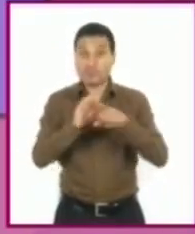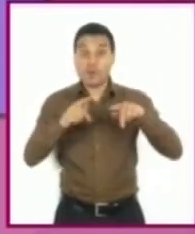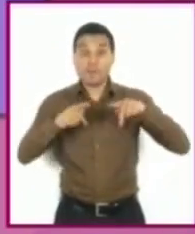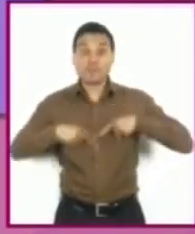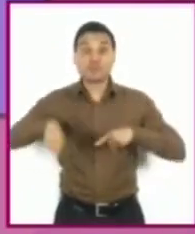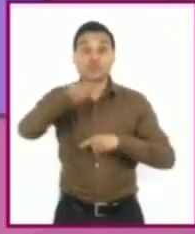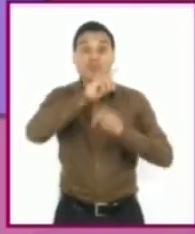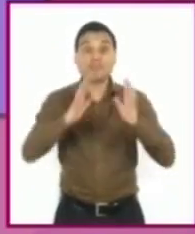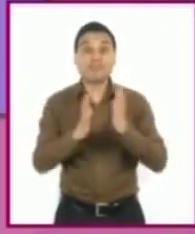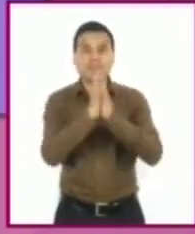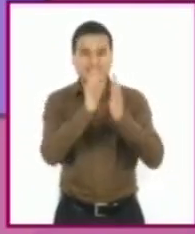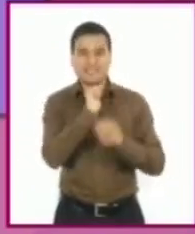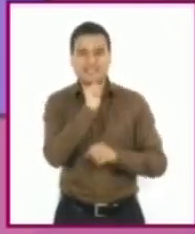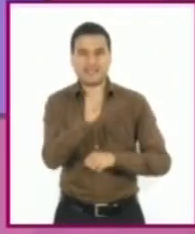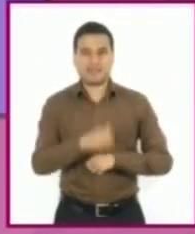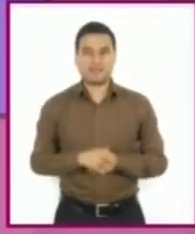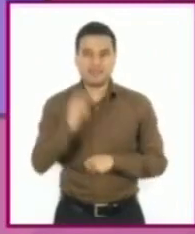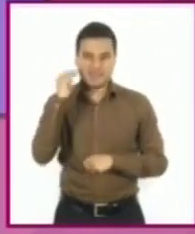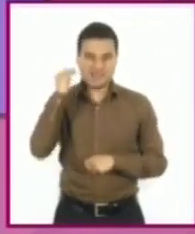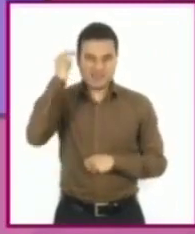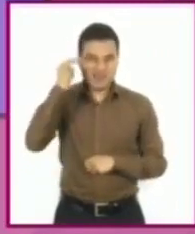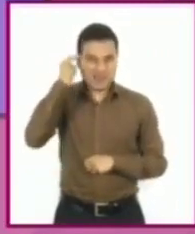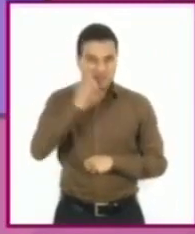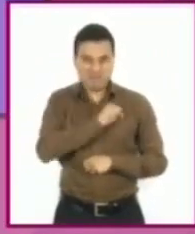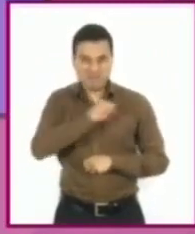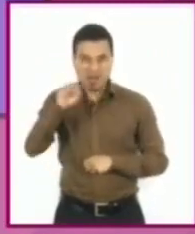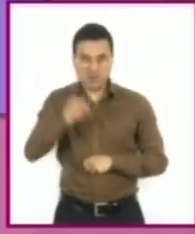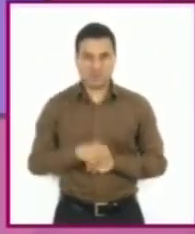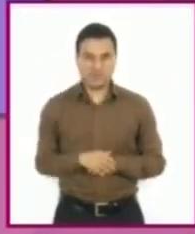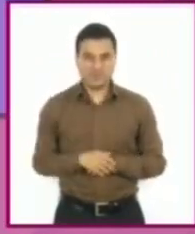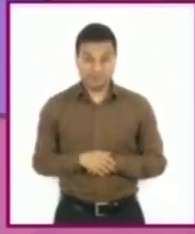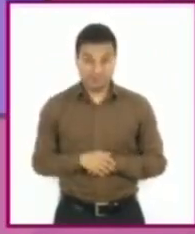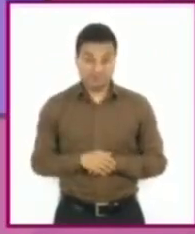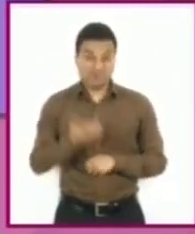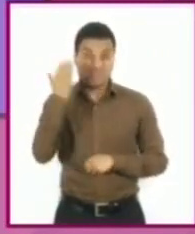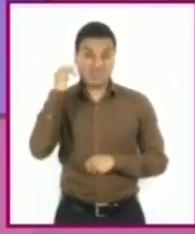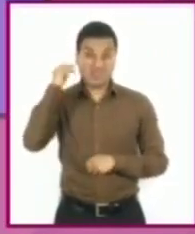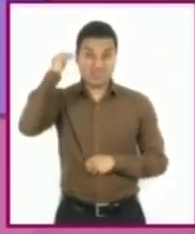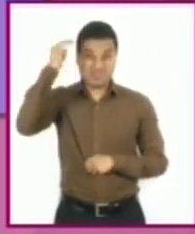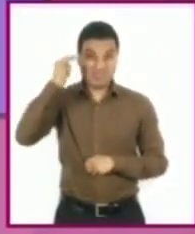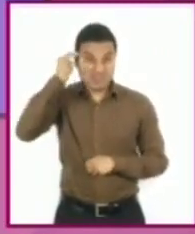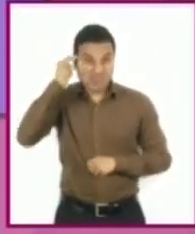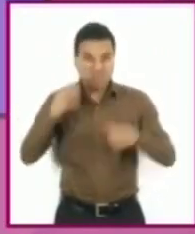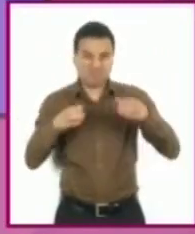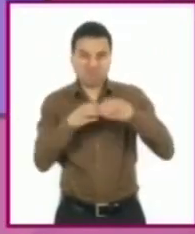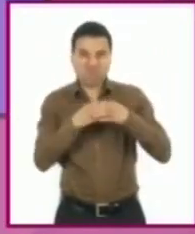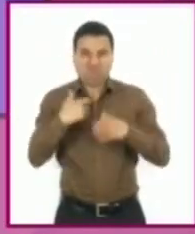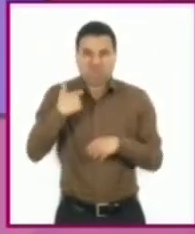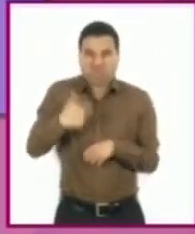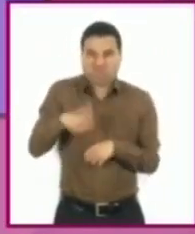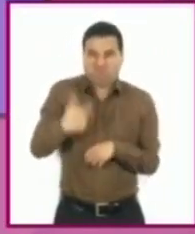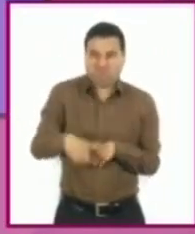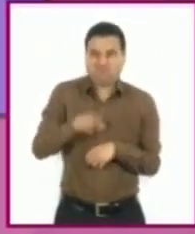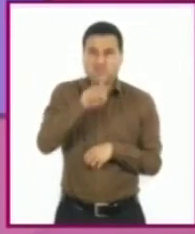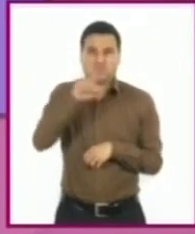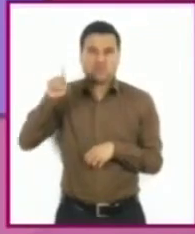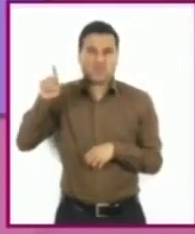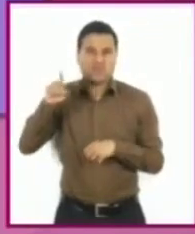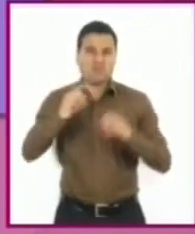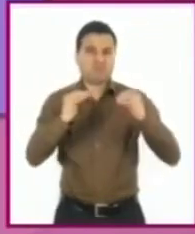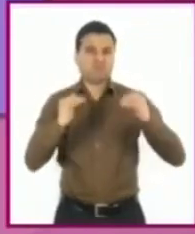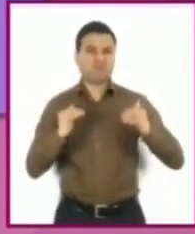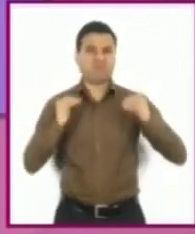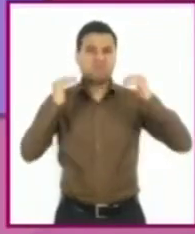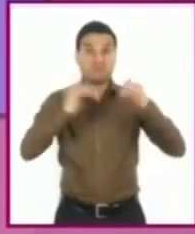los déspotas ilustrados. La pirámide social y los privilegios seguían siendo para los monarcas, lo que después provocaría